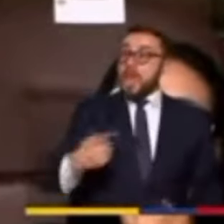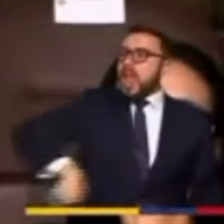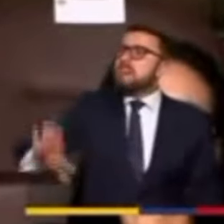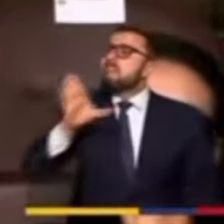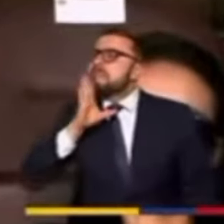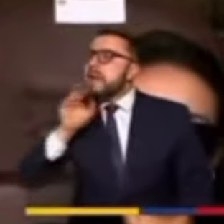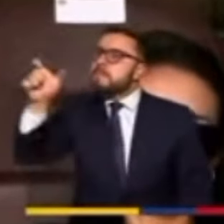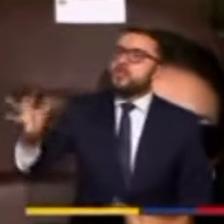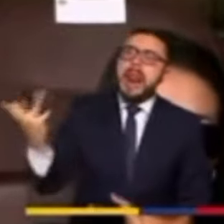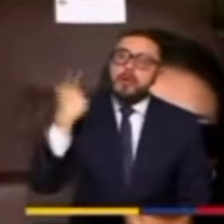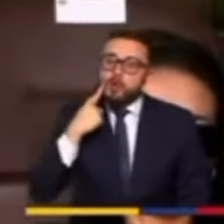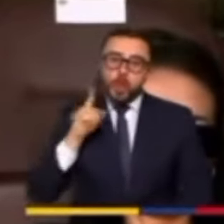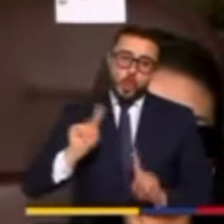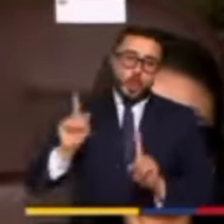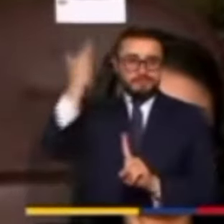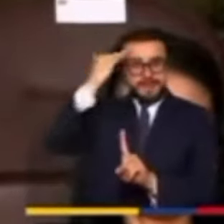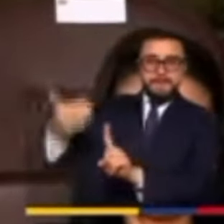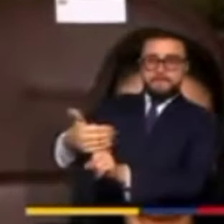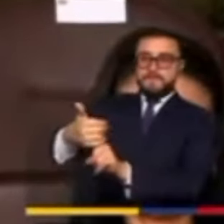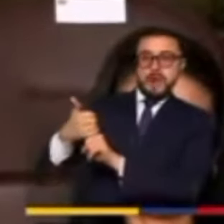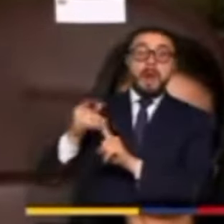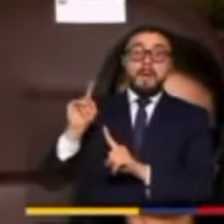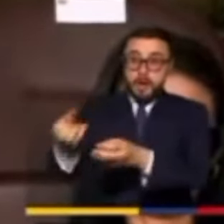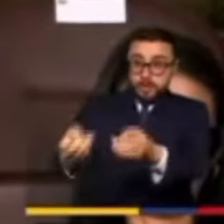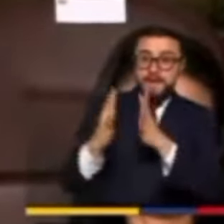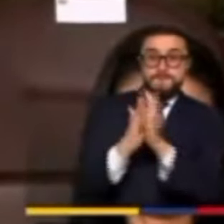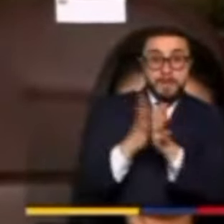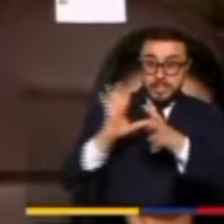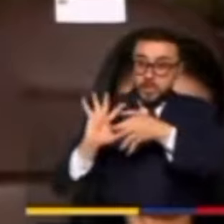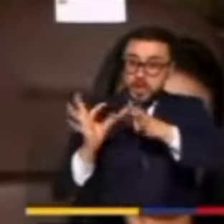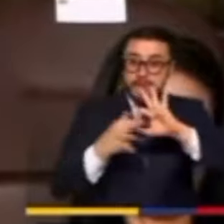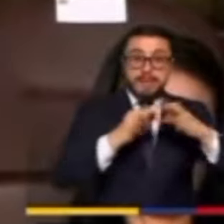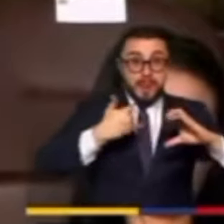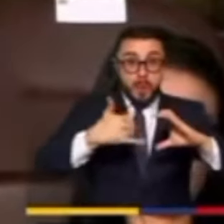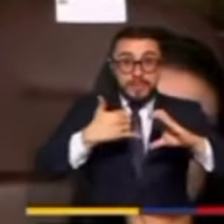que están protegidas? Las fuentes son cadenas de WhatsApp